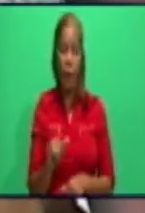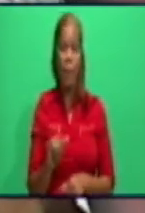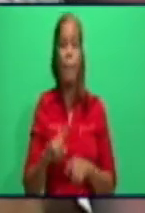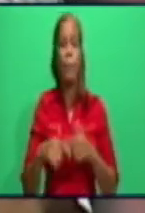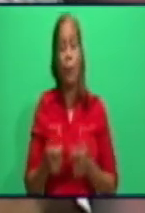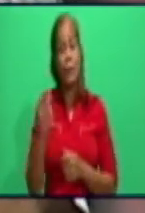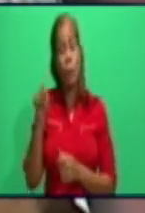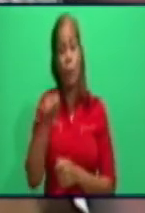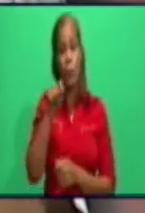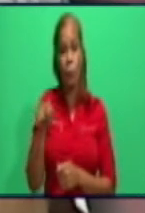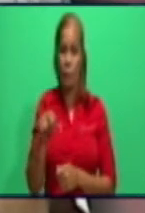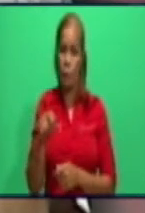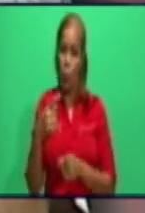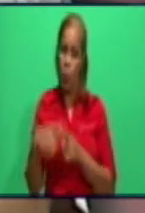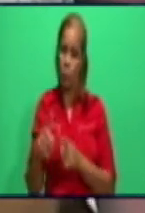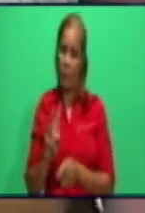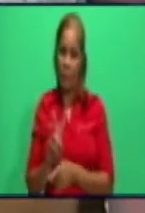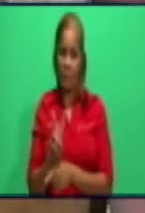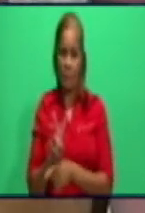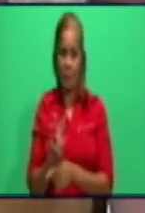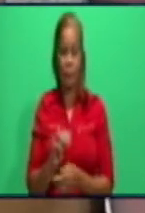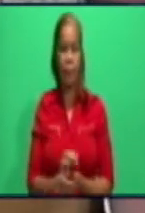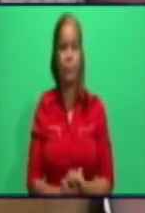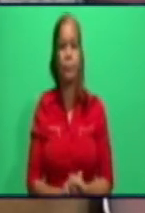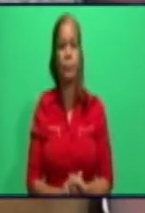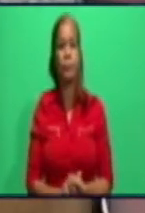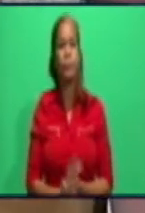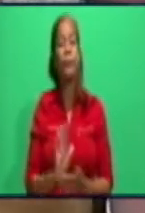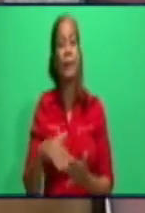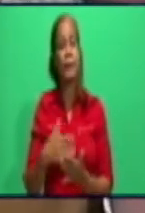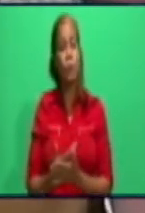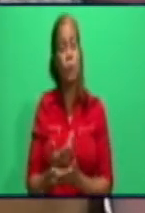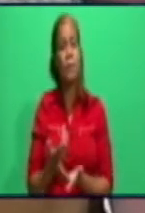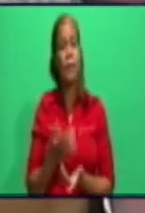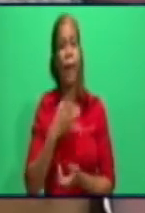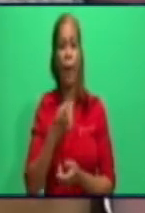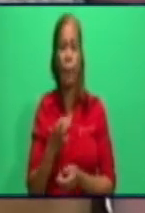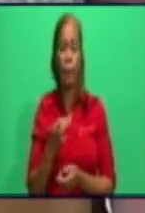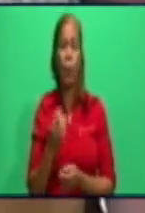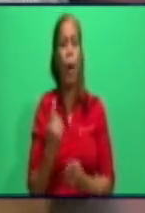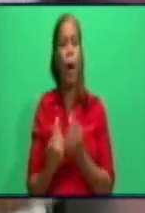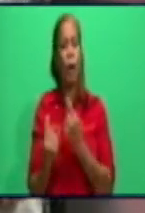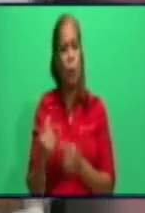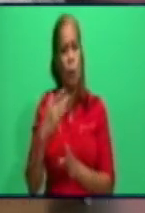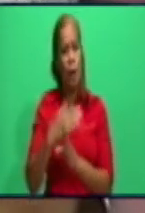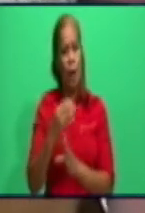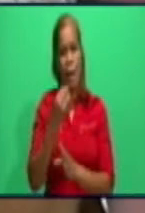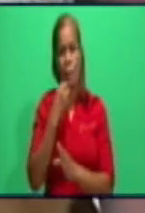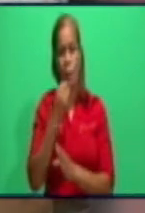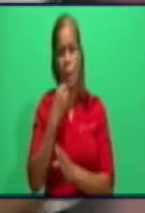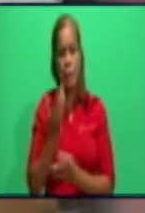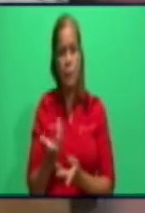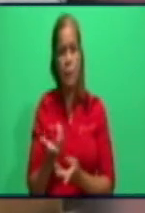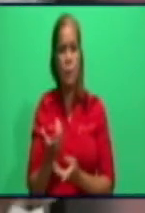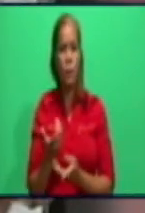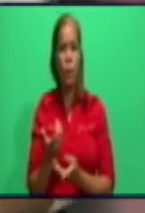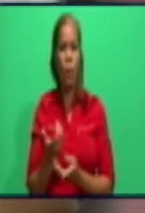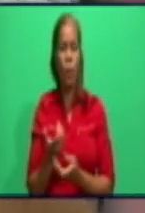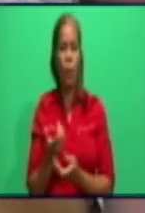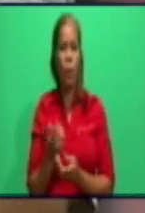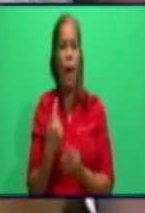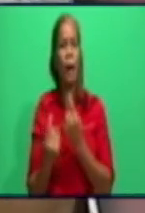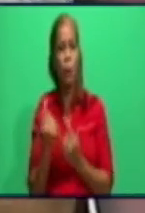han mencionado aquí. En los casos que se requiera, o la alimentación, o en el caso de la propia maternidad, la canastilla,